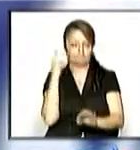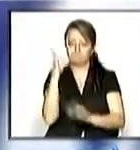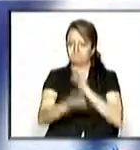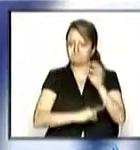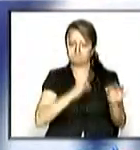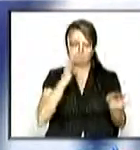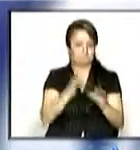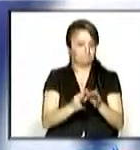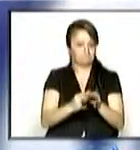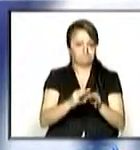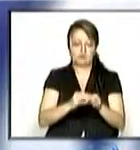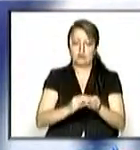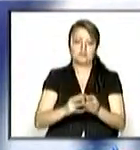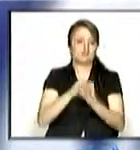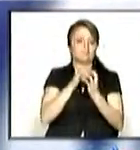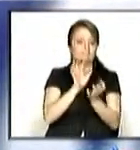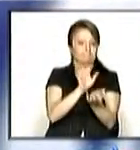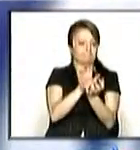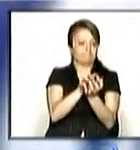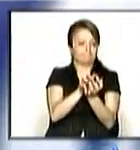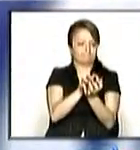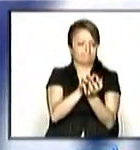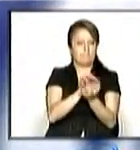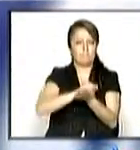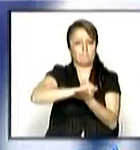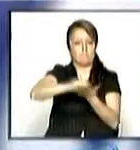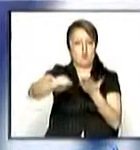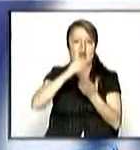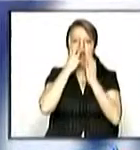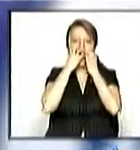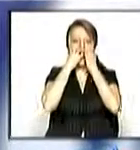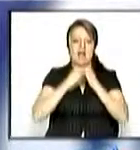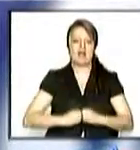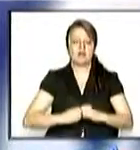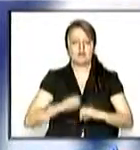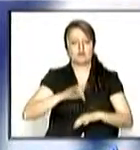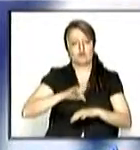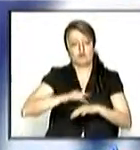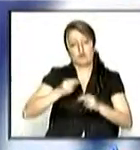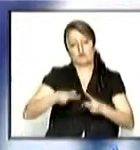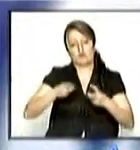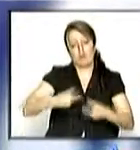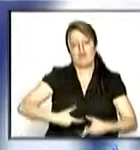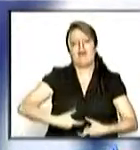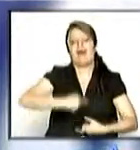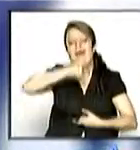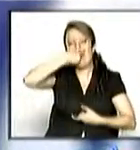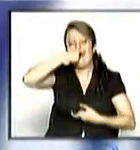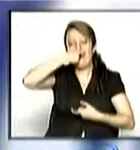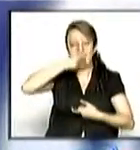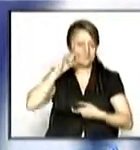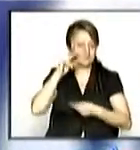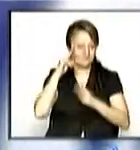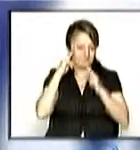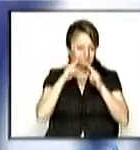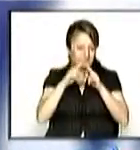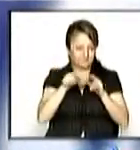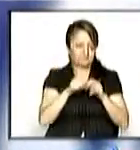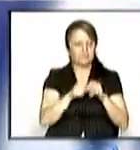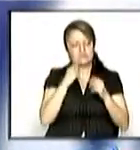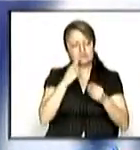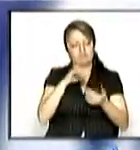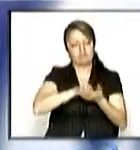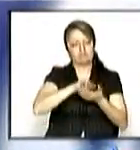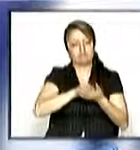dientes. El acrílico es muy bueno, se ha usado durante muchos años, pero también